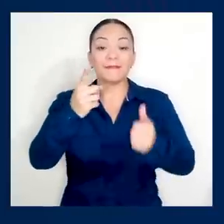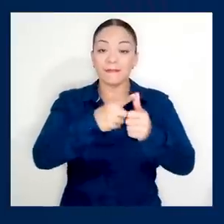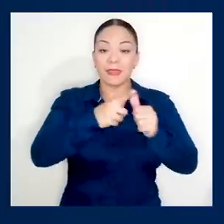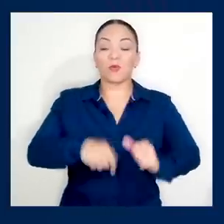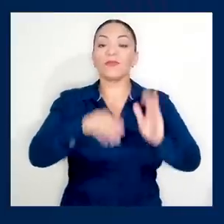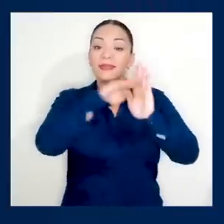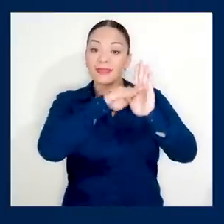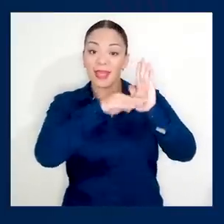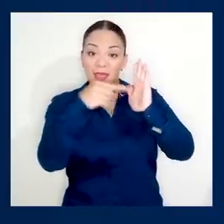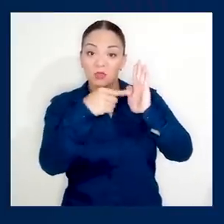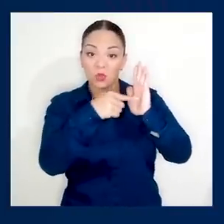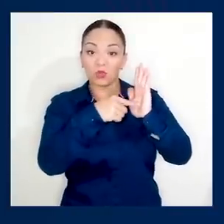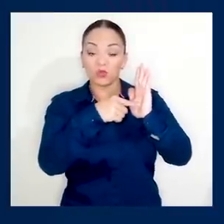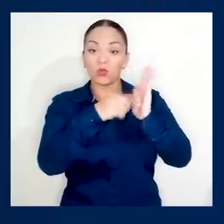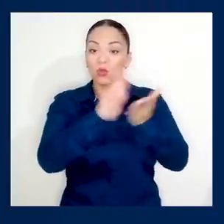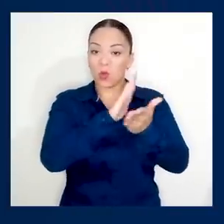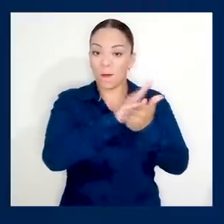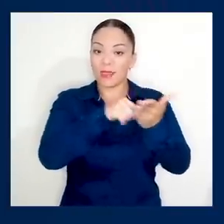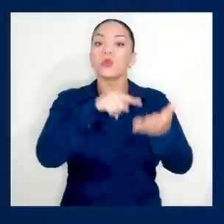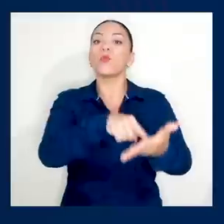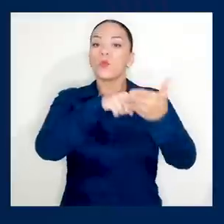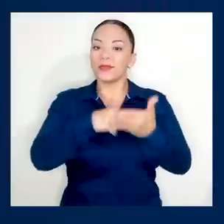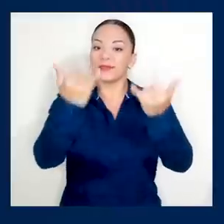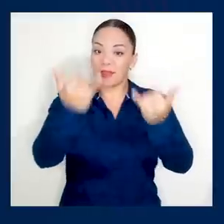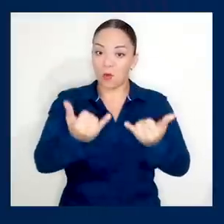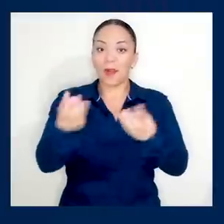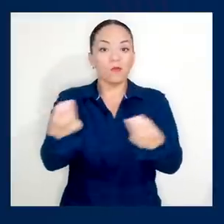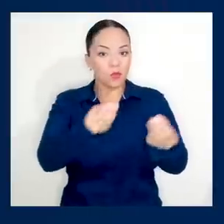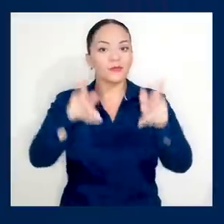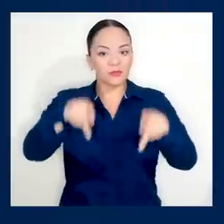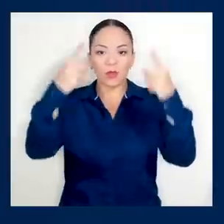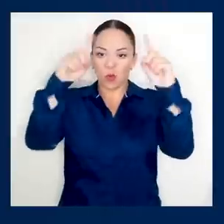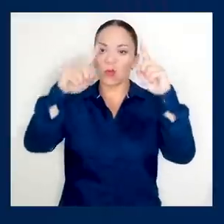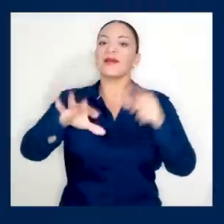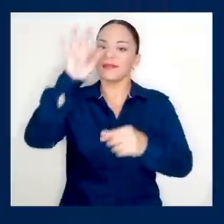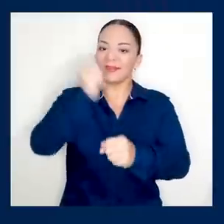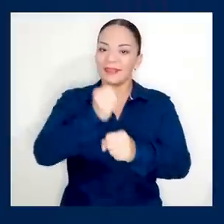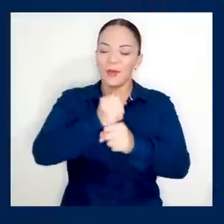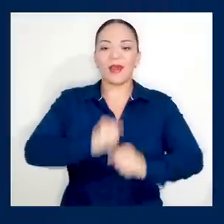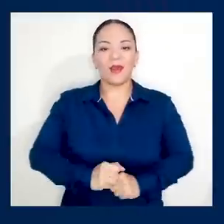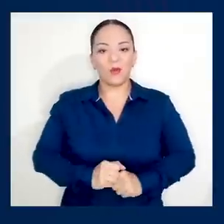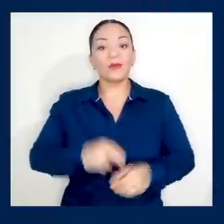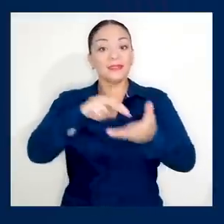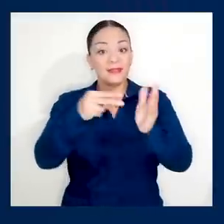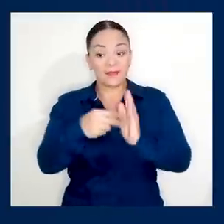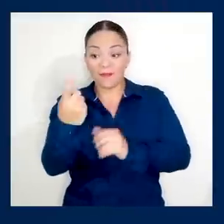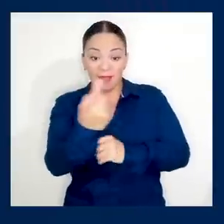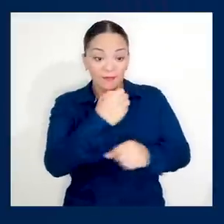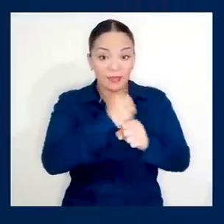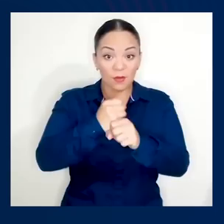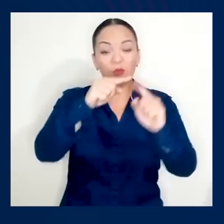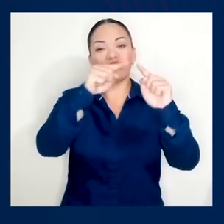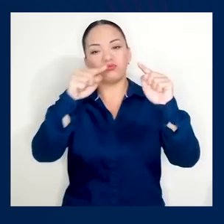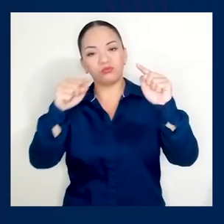los datos son clarísimos que el desempleo viene bajando y va a seguir bajando con la